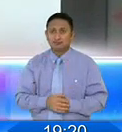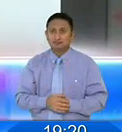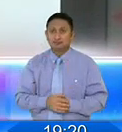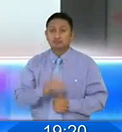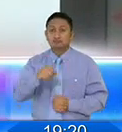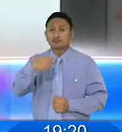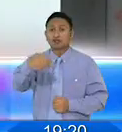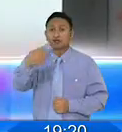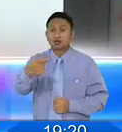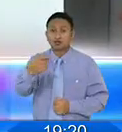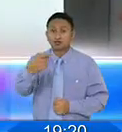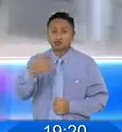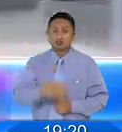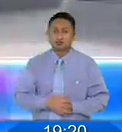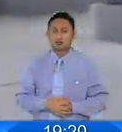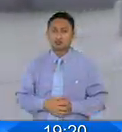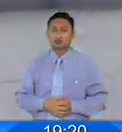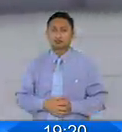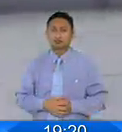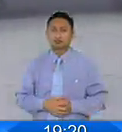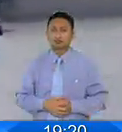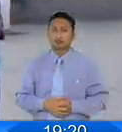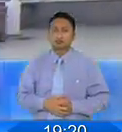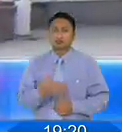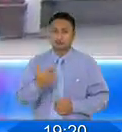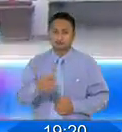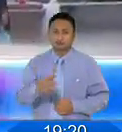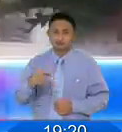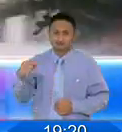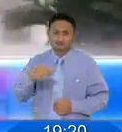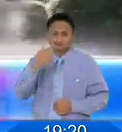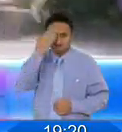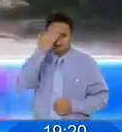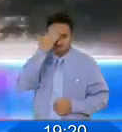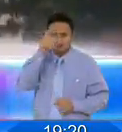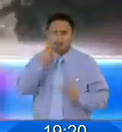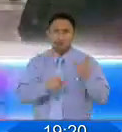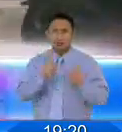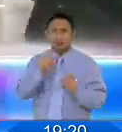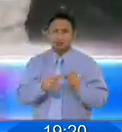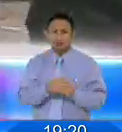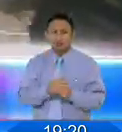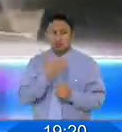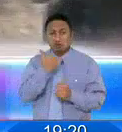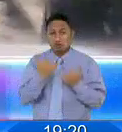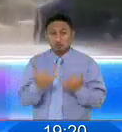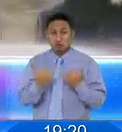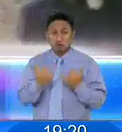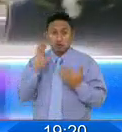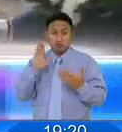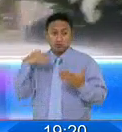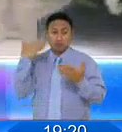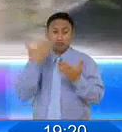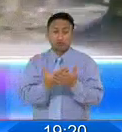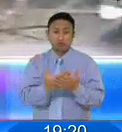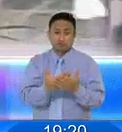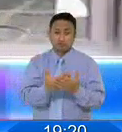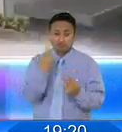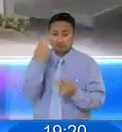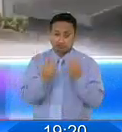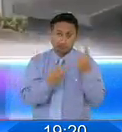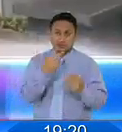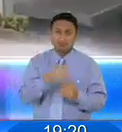en el futuro de a poco. Una vez conocida esta situación, algunas personas optaron por visitar los cementerios desde